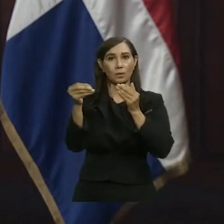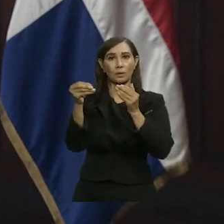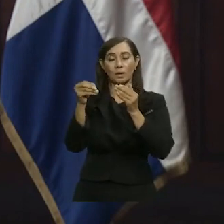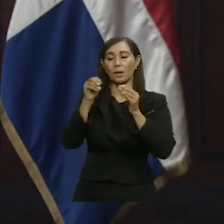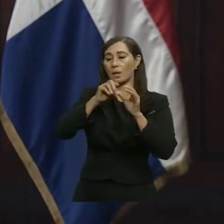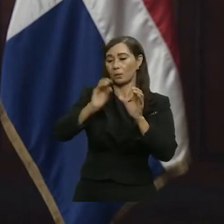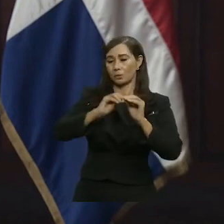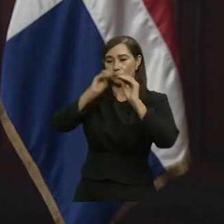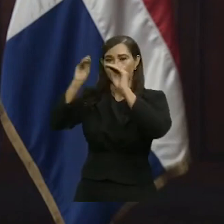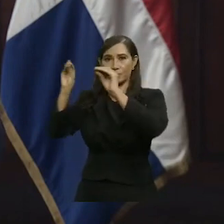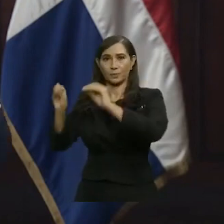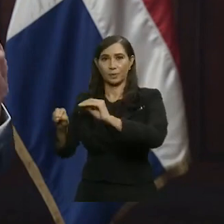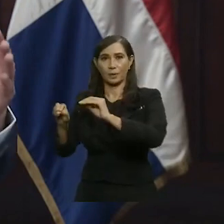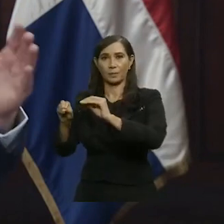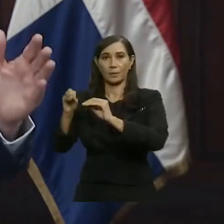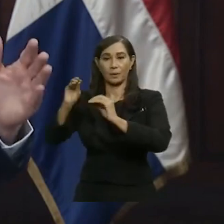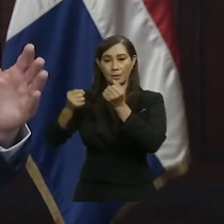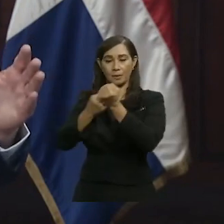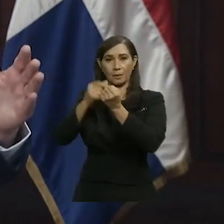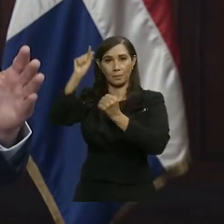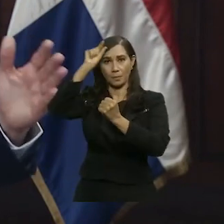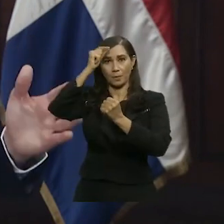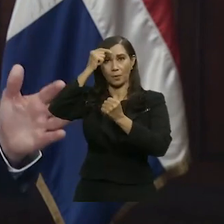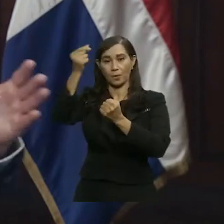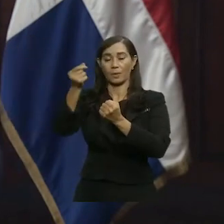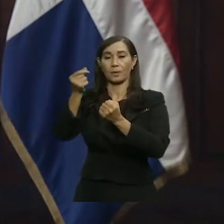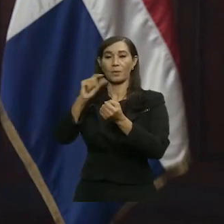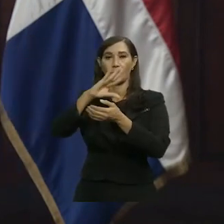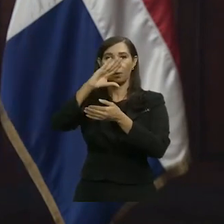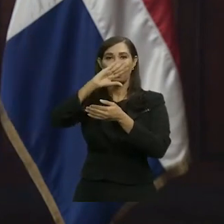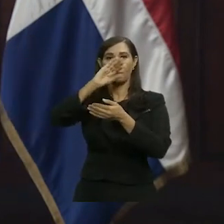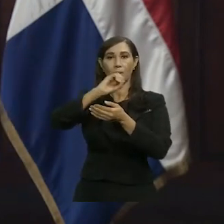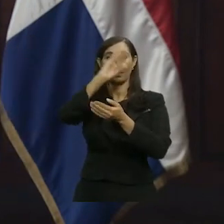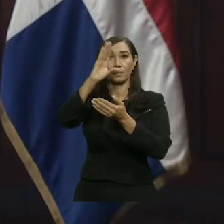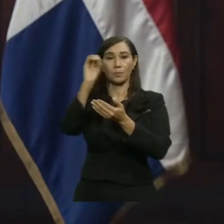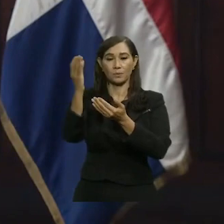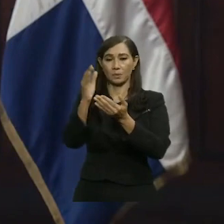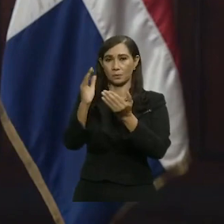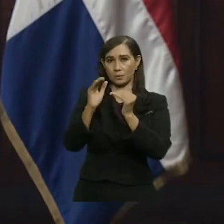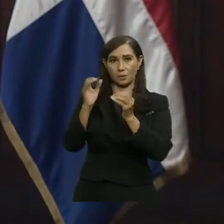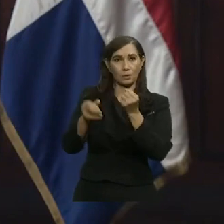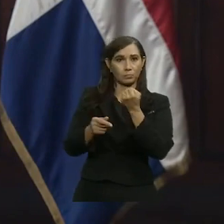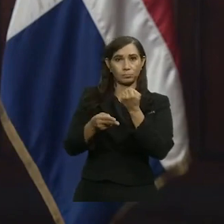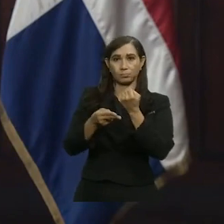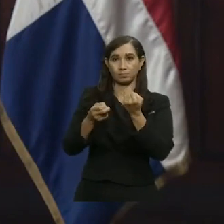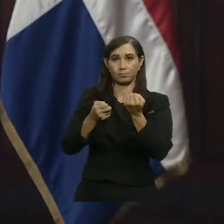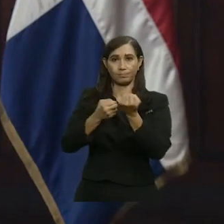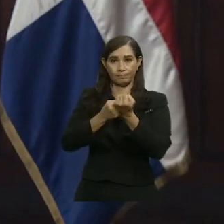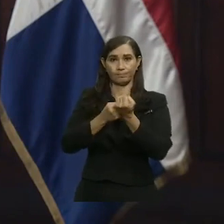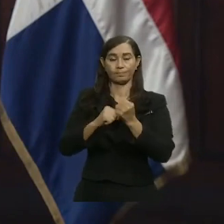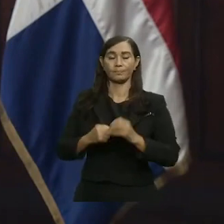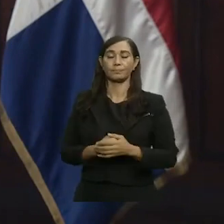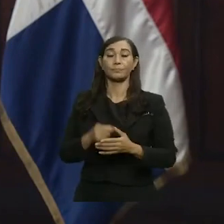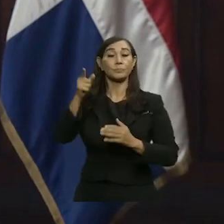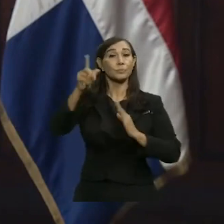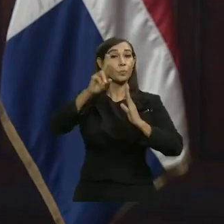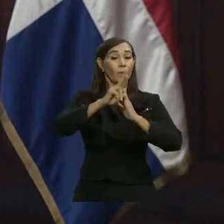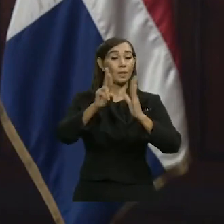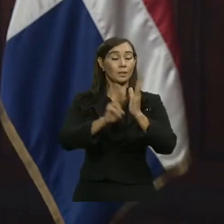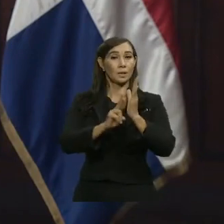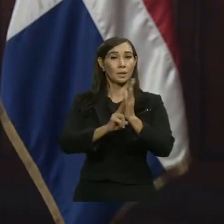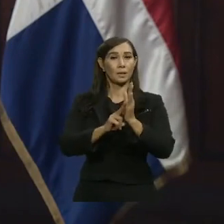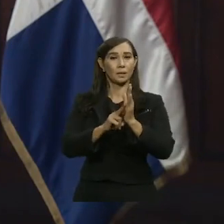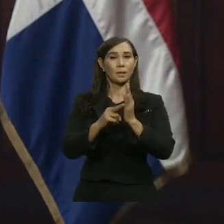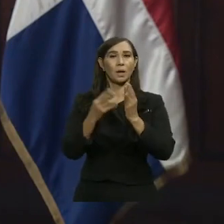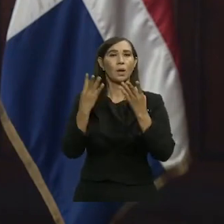precios internos sin la inclusión del impuesto ad valorem en el cálculo de los mismos. Con esta medida, que tendría una